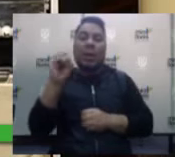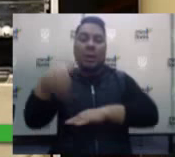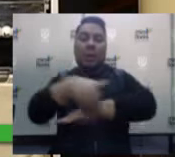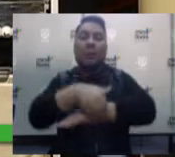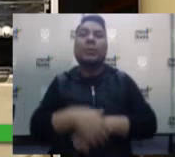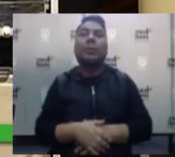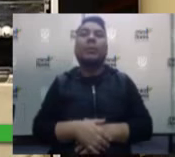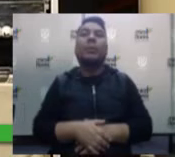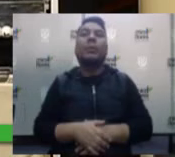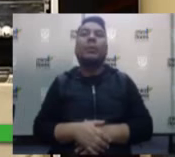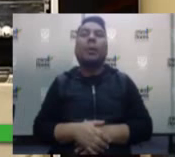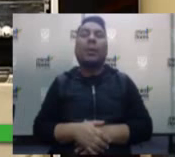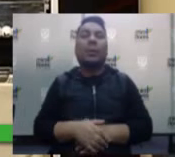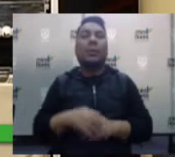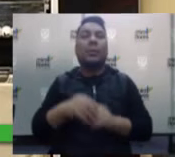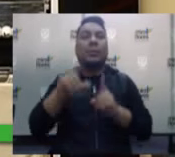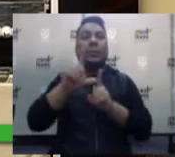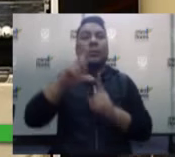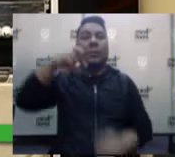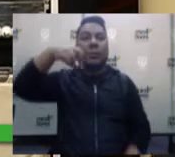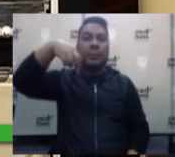Corresponde la letra P.